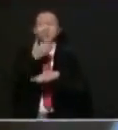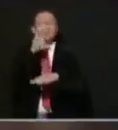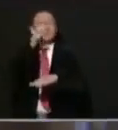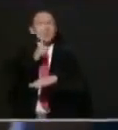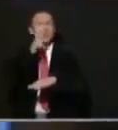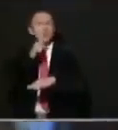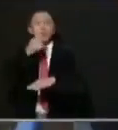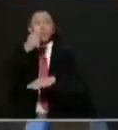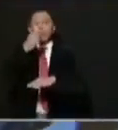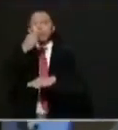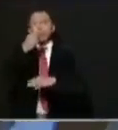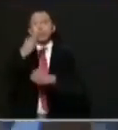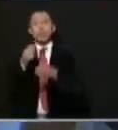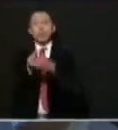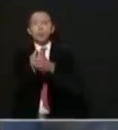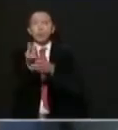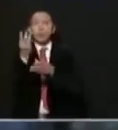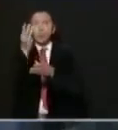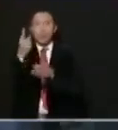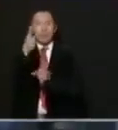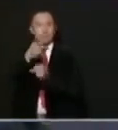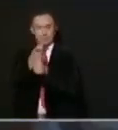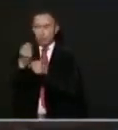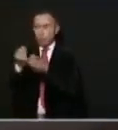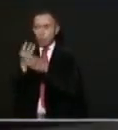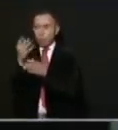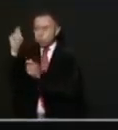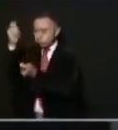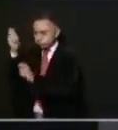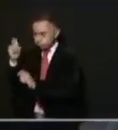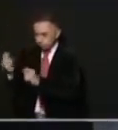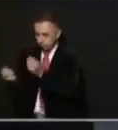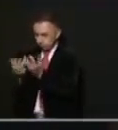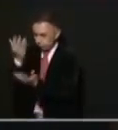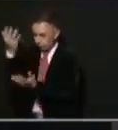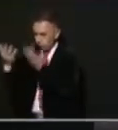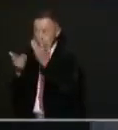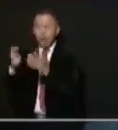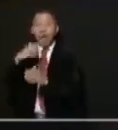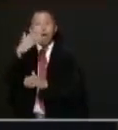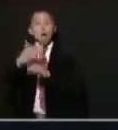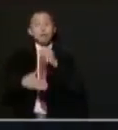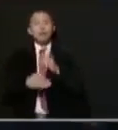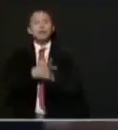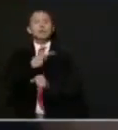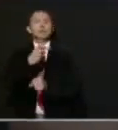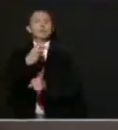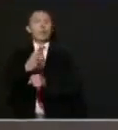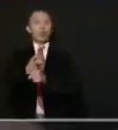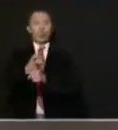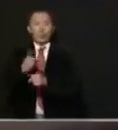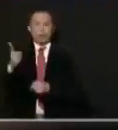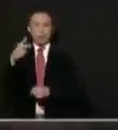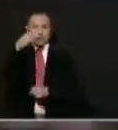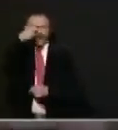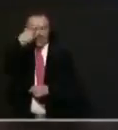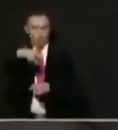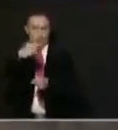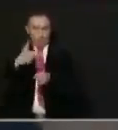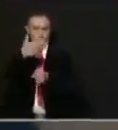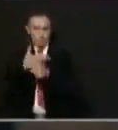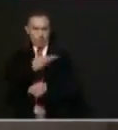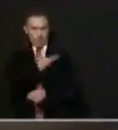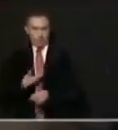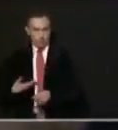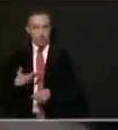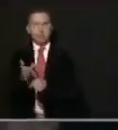es un segundo momento. Ahora va a venir... Ahorita es la recepción del presidente de la República, el licenciado Andrés Manuel